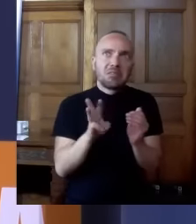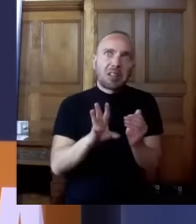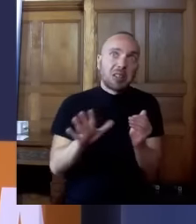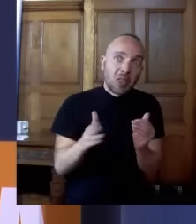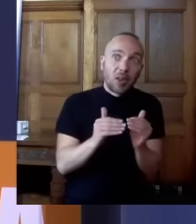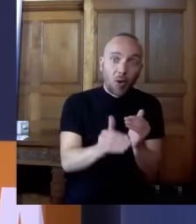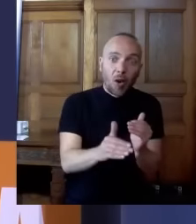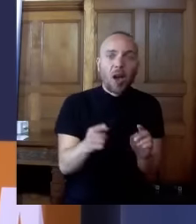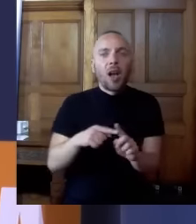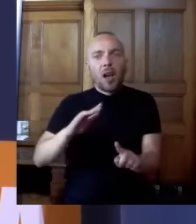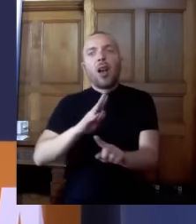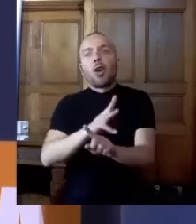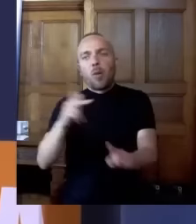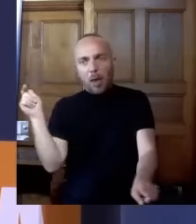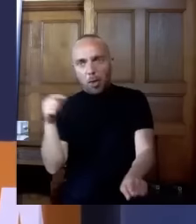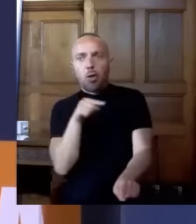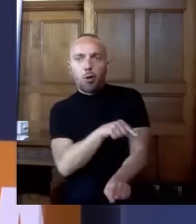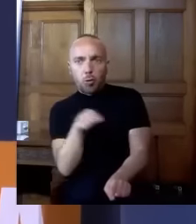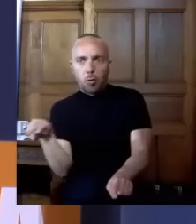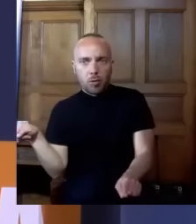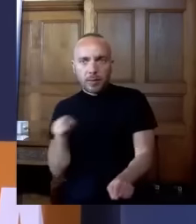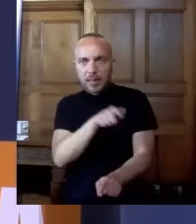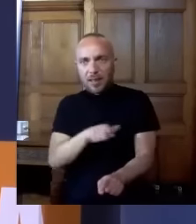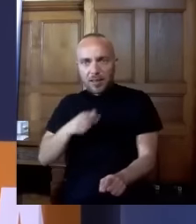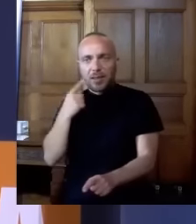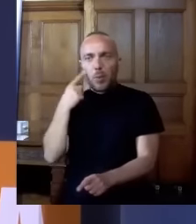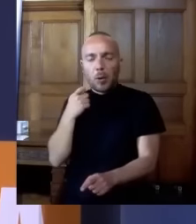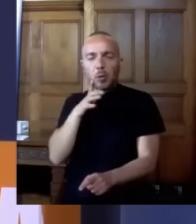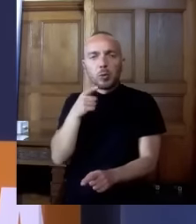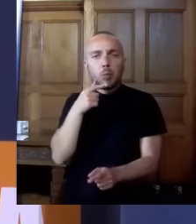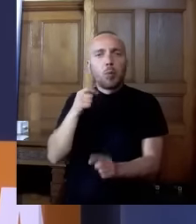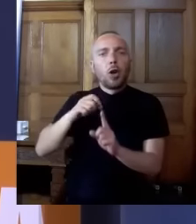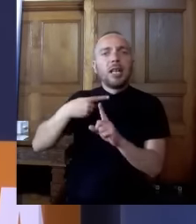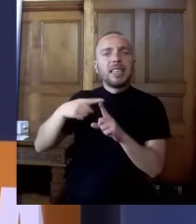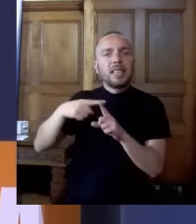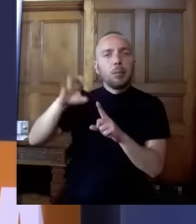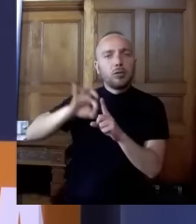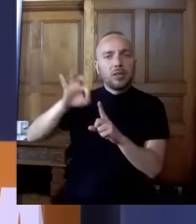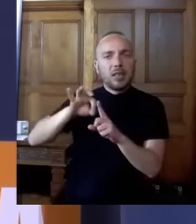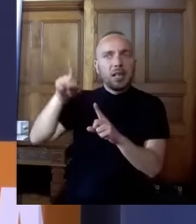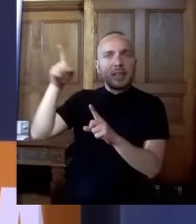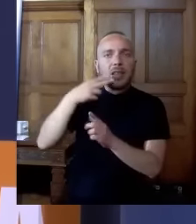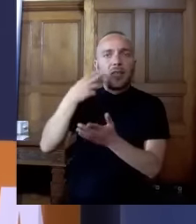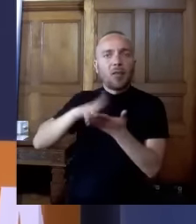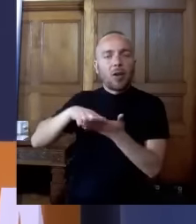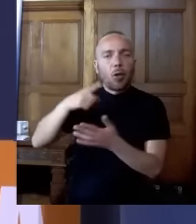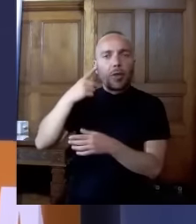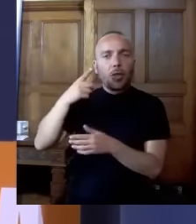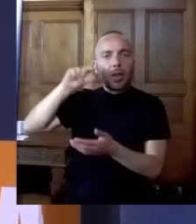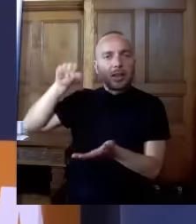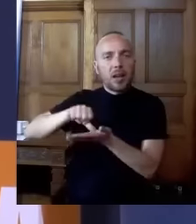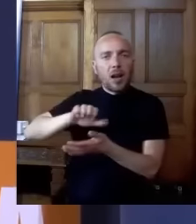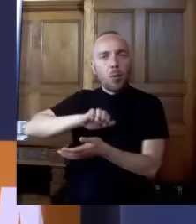a esa gente le han robado literalmente los bancos por la subida de tipos del Banco Central europeo y creo que ese